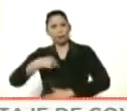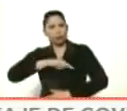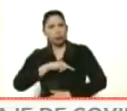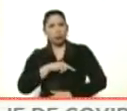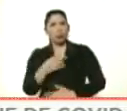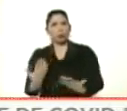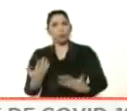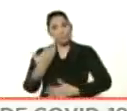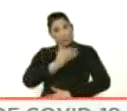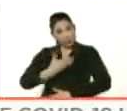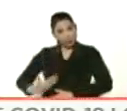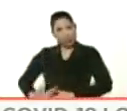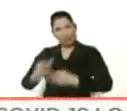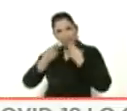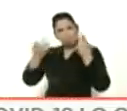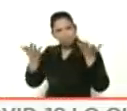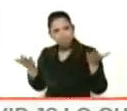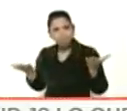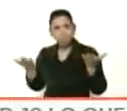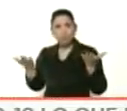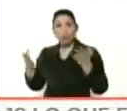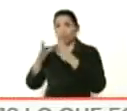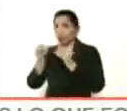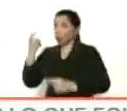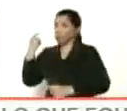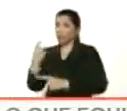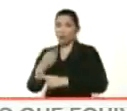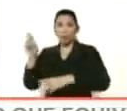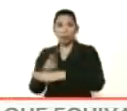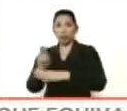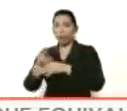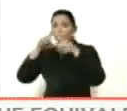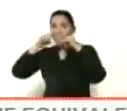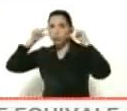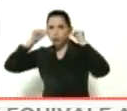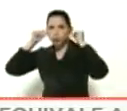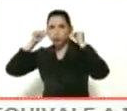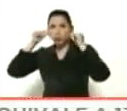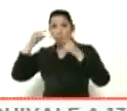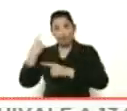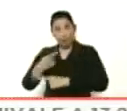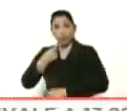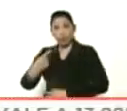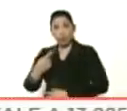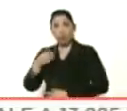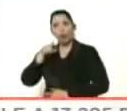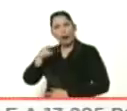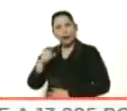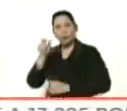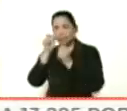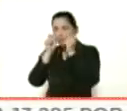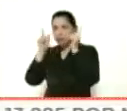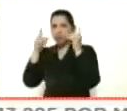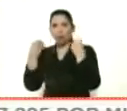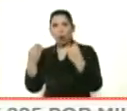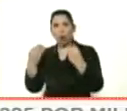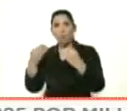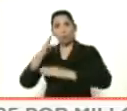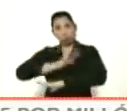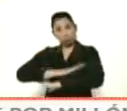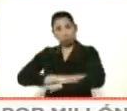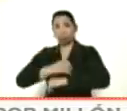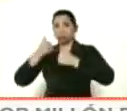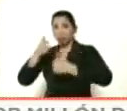que el presidente planteó que todas y todos debemos usar el tapabocas, y allá hay que decirlo, es impresionante el cumplimiento que tiene el pueblo